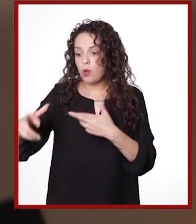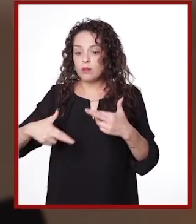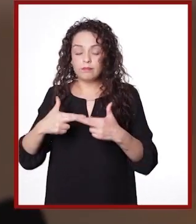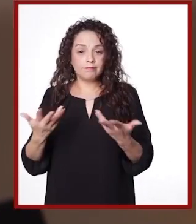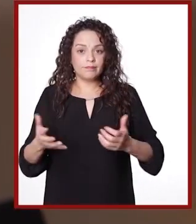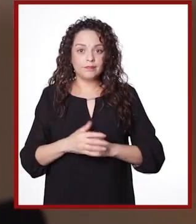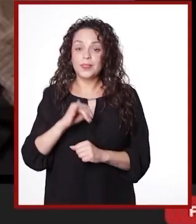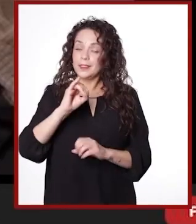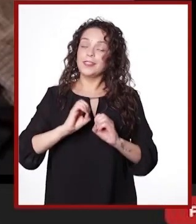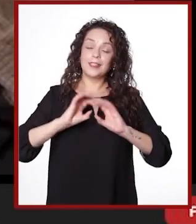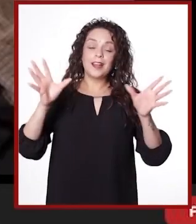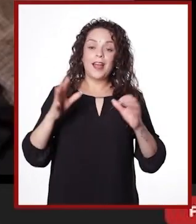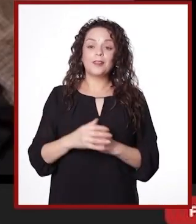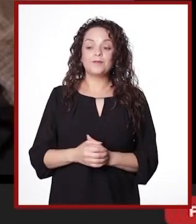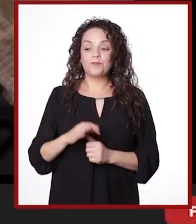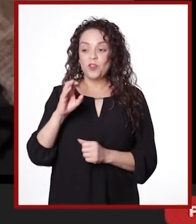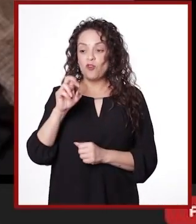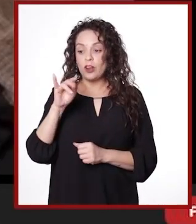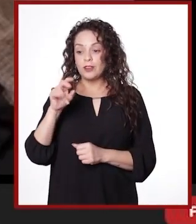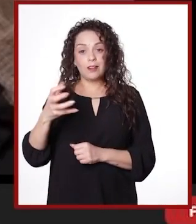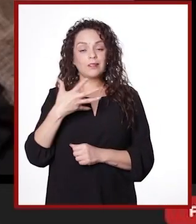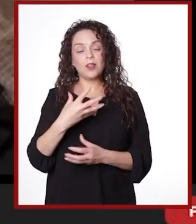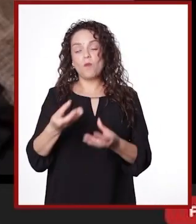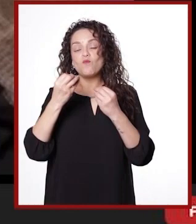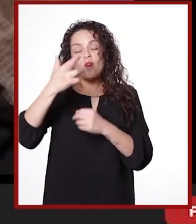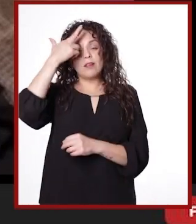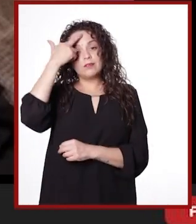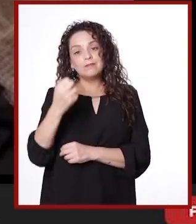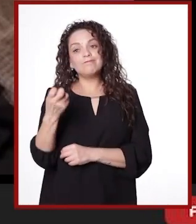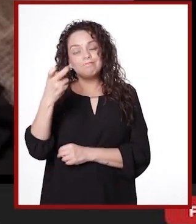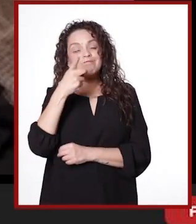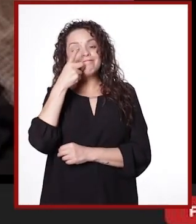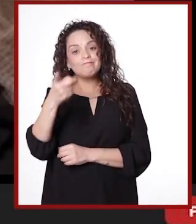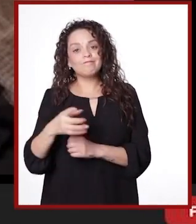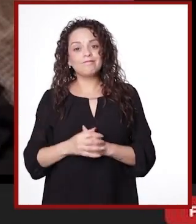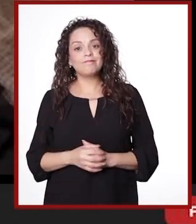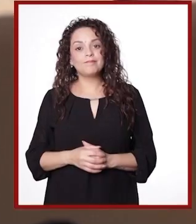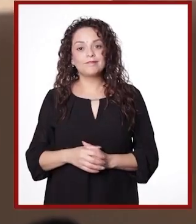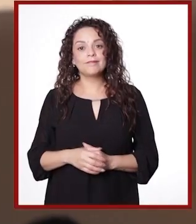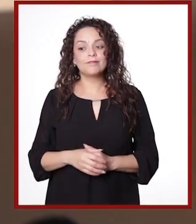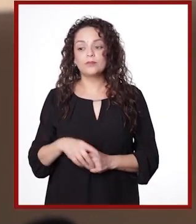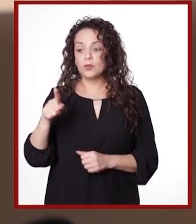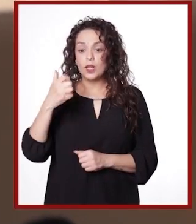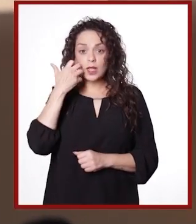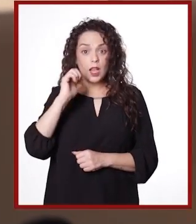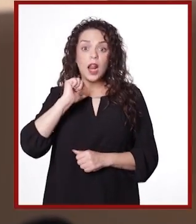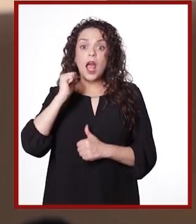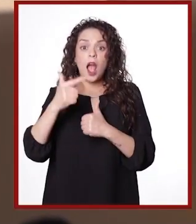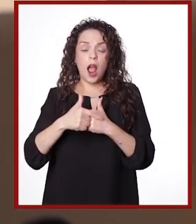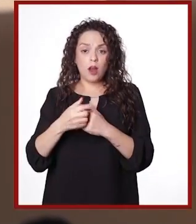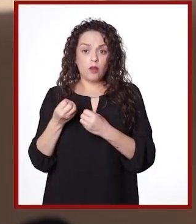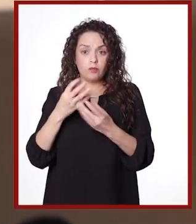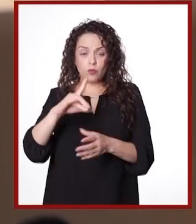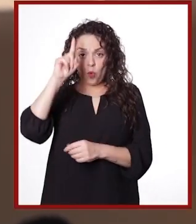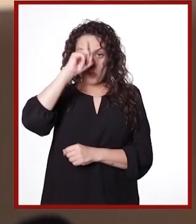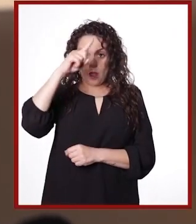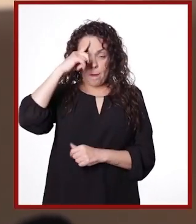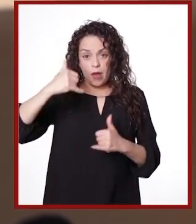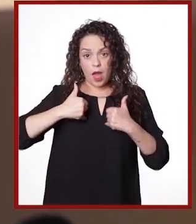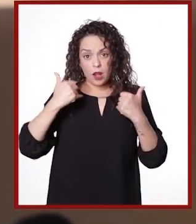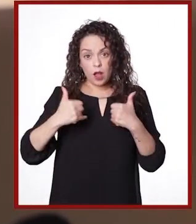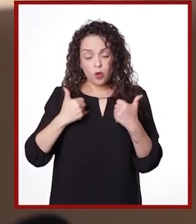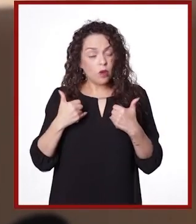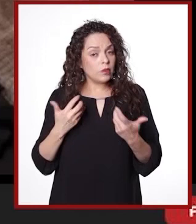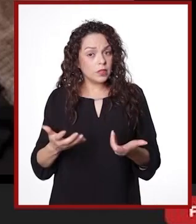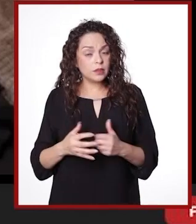Fortino. Creo que tienes mucha razón en lo que dices. Fortino, ¿te gustaría agregar algún consejo para los jóvenes que nos están